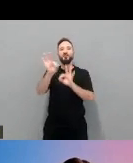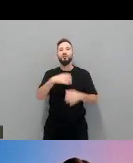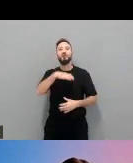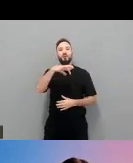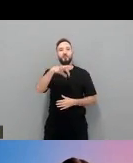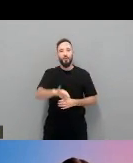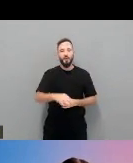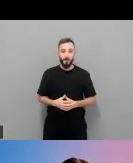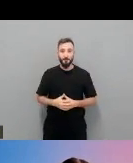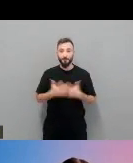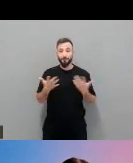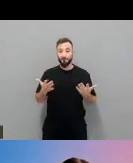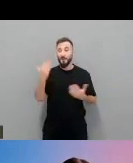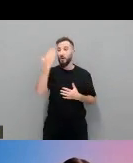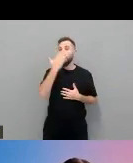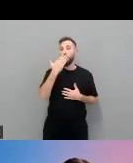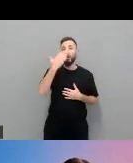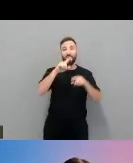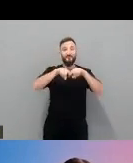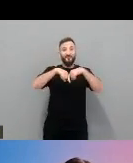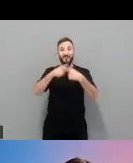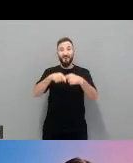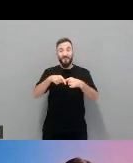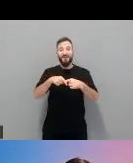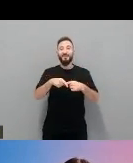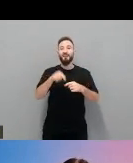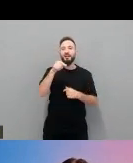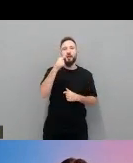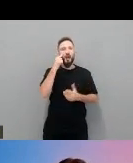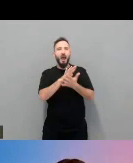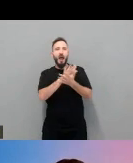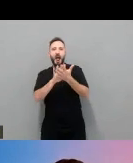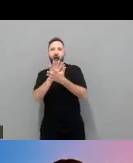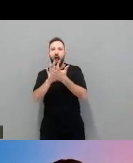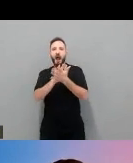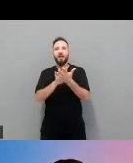Pues en las escuelas de familias se hablan de posicionamientos,